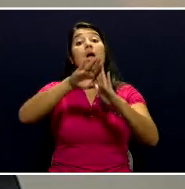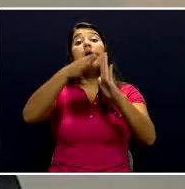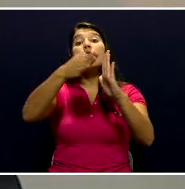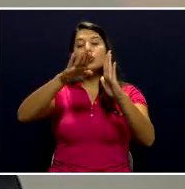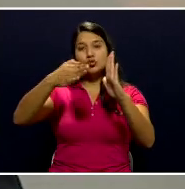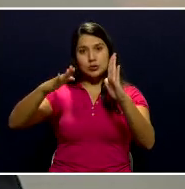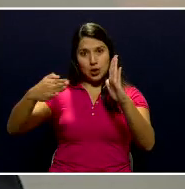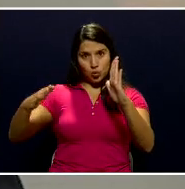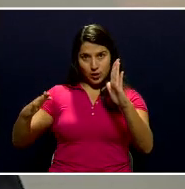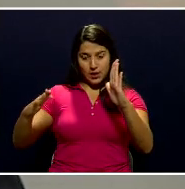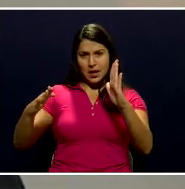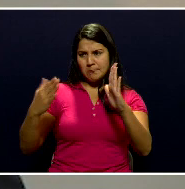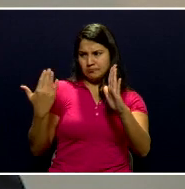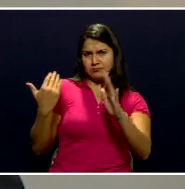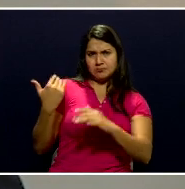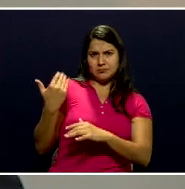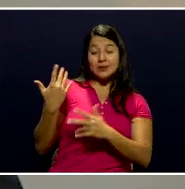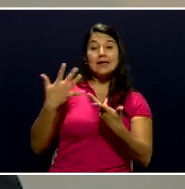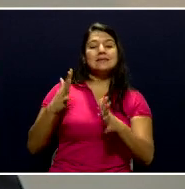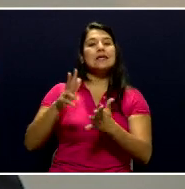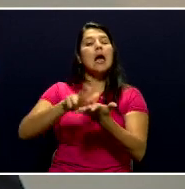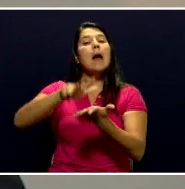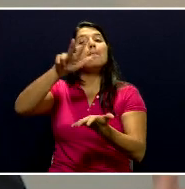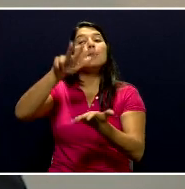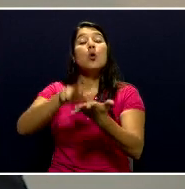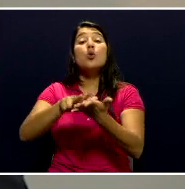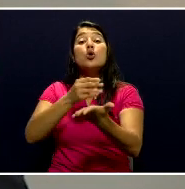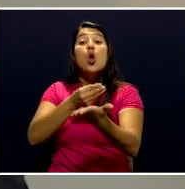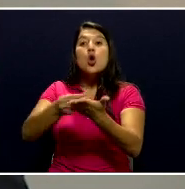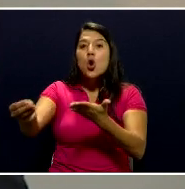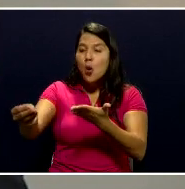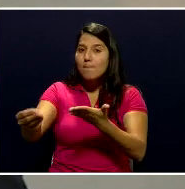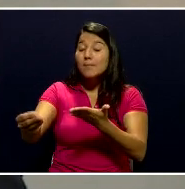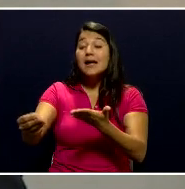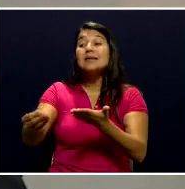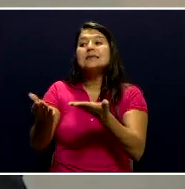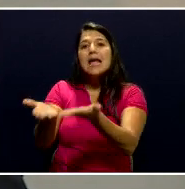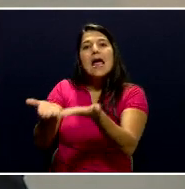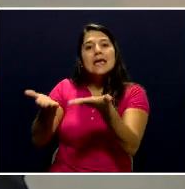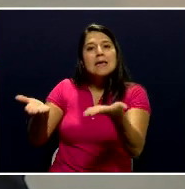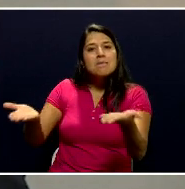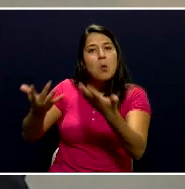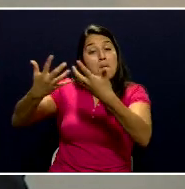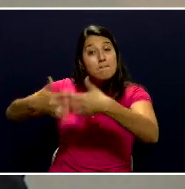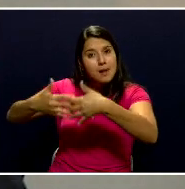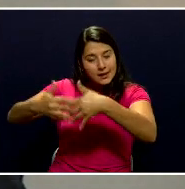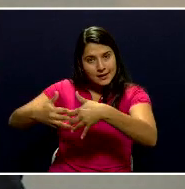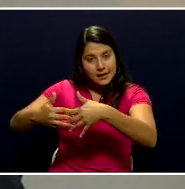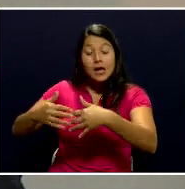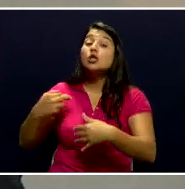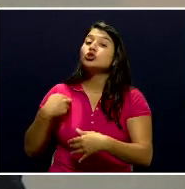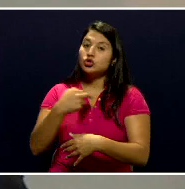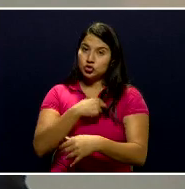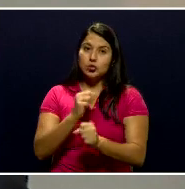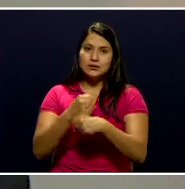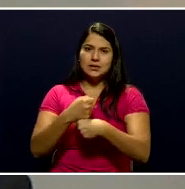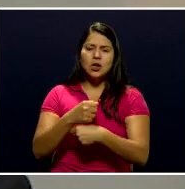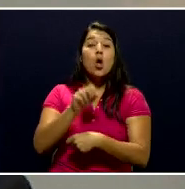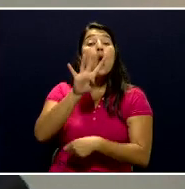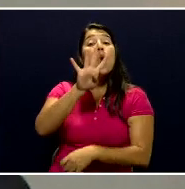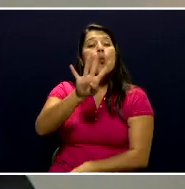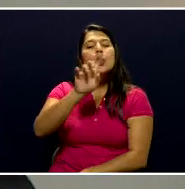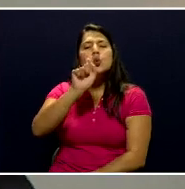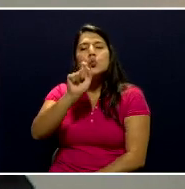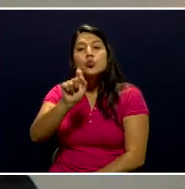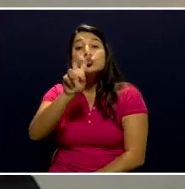de la República recientemente aprobó una compra directa de equipo que vamos a realizar. Es una compra de